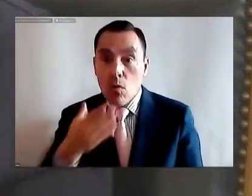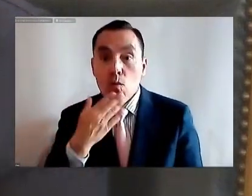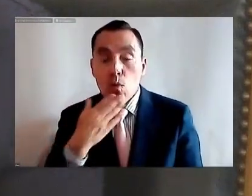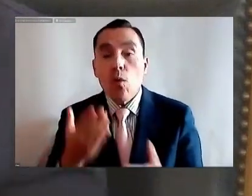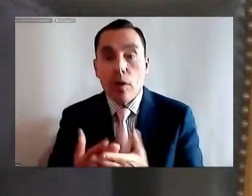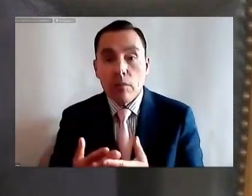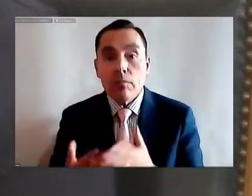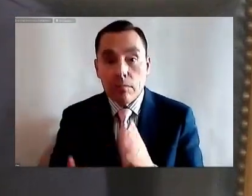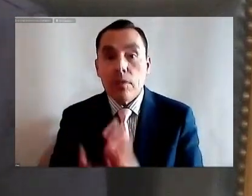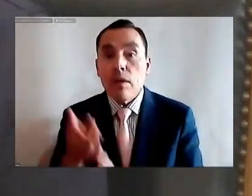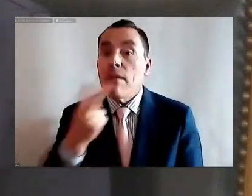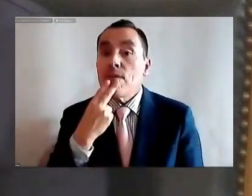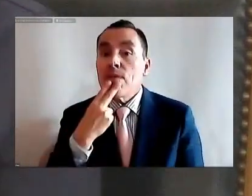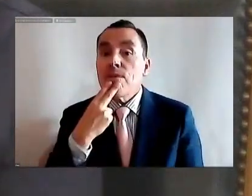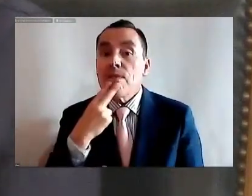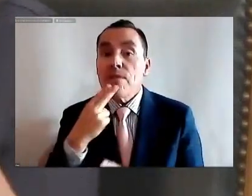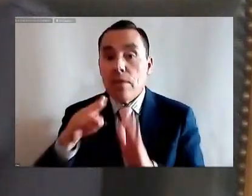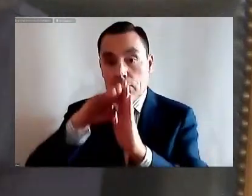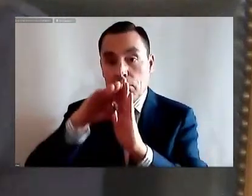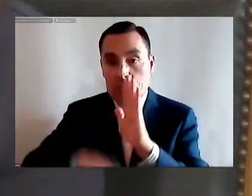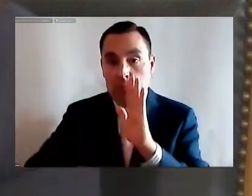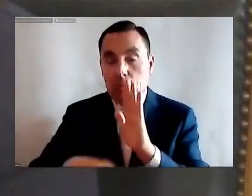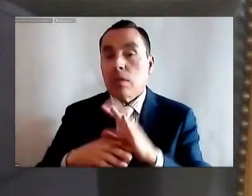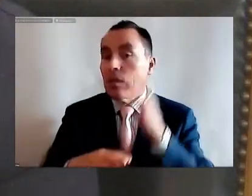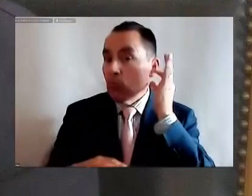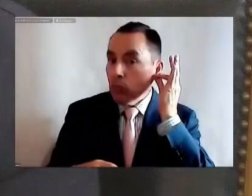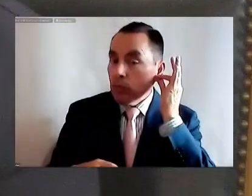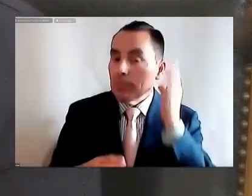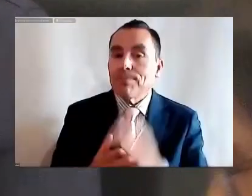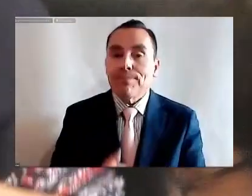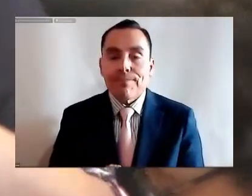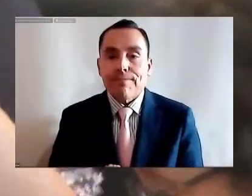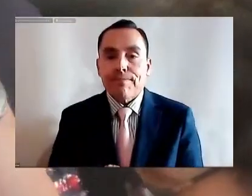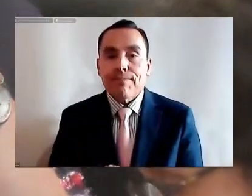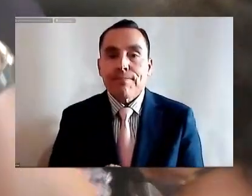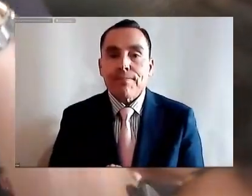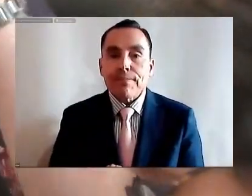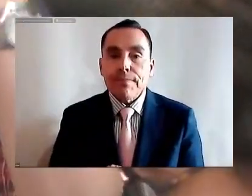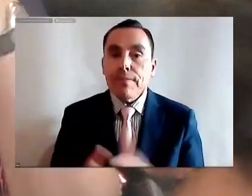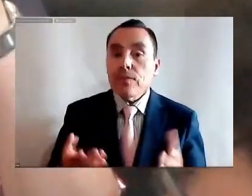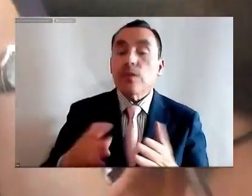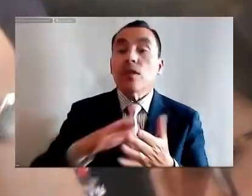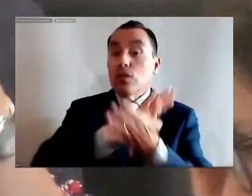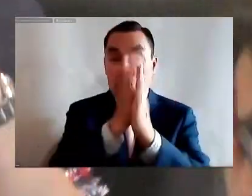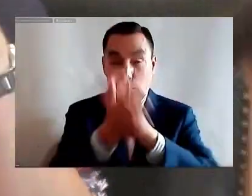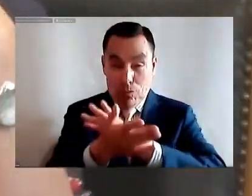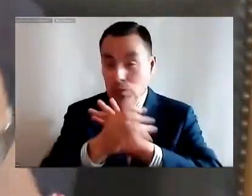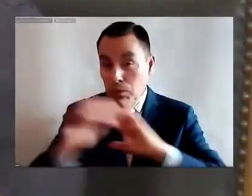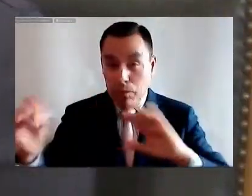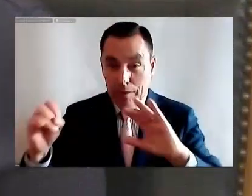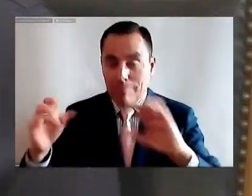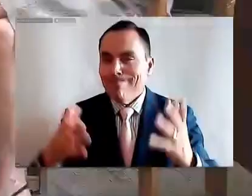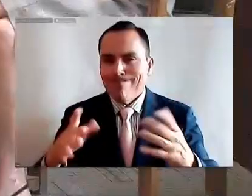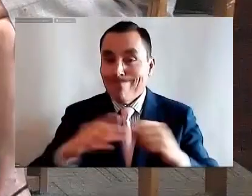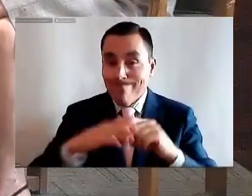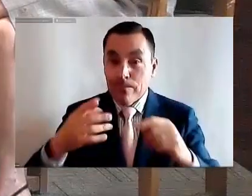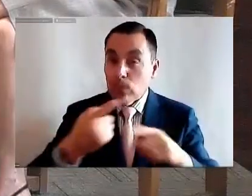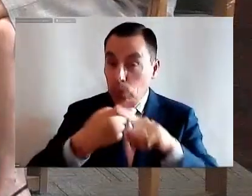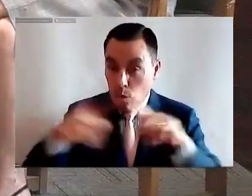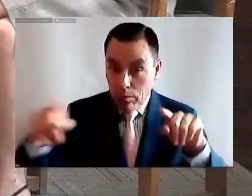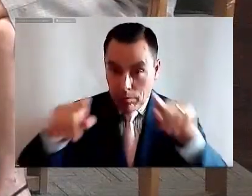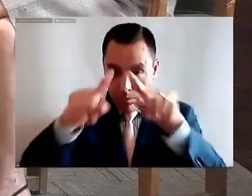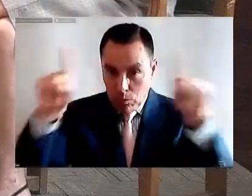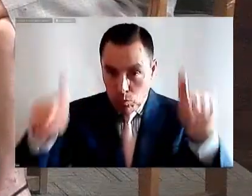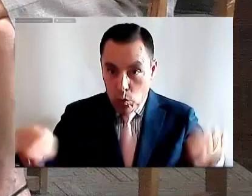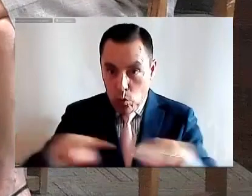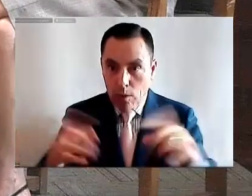viven menos que las mujeres. Luego tenemos todo un cuadro en que todos estos elementos muchas veces se van uniendo y van